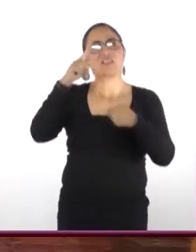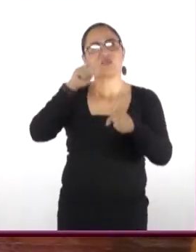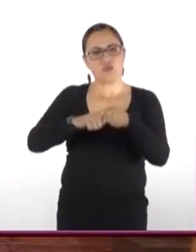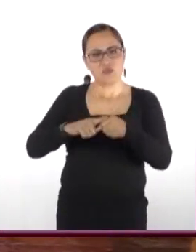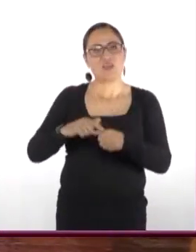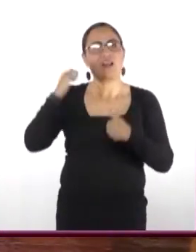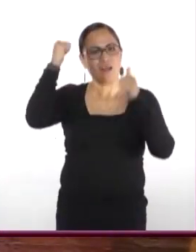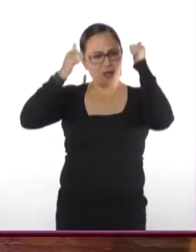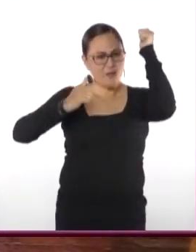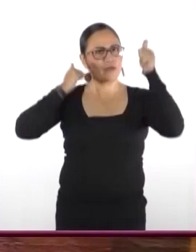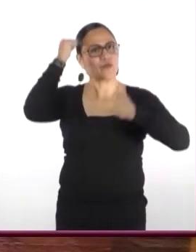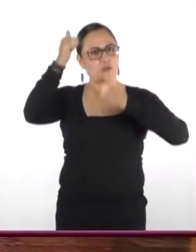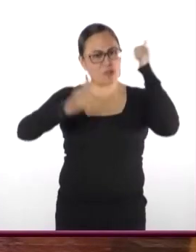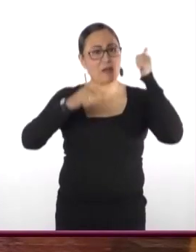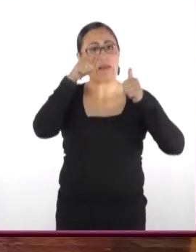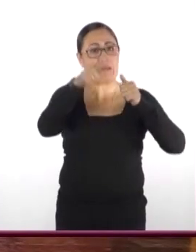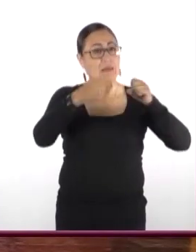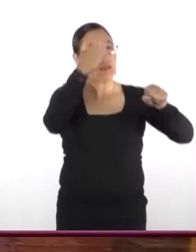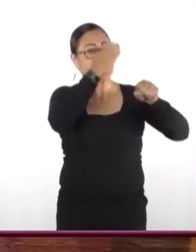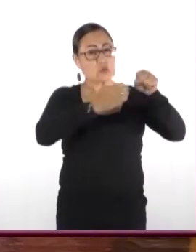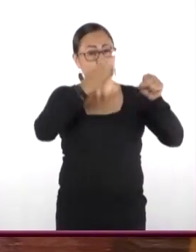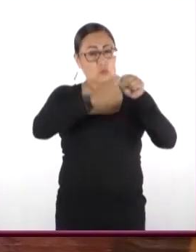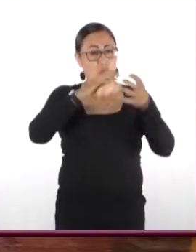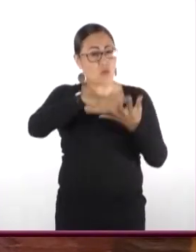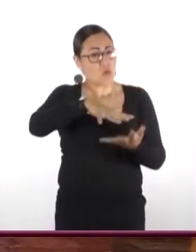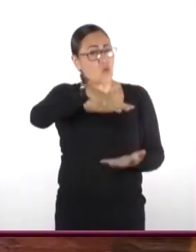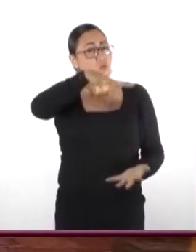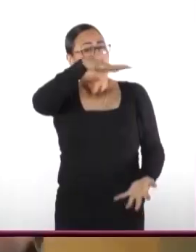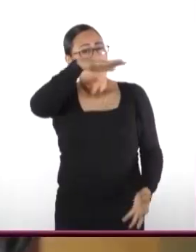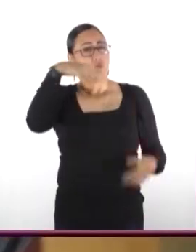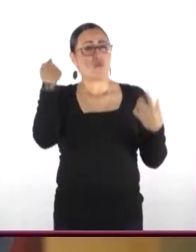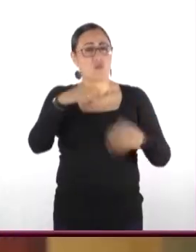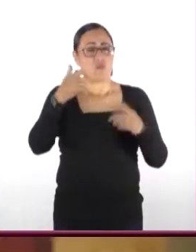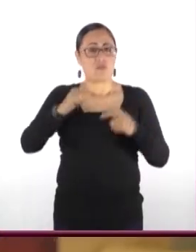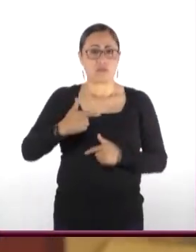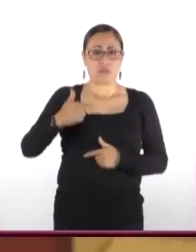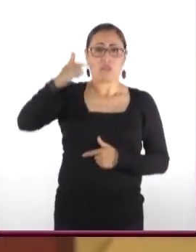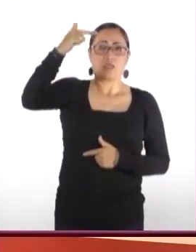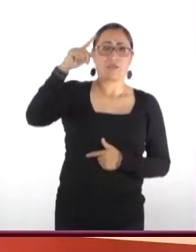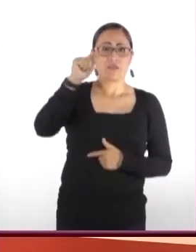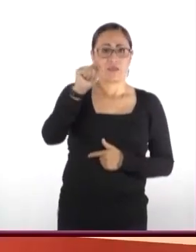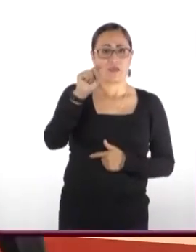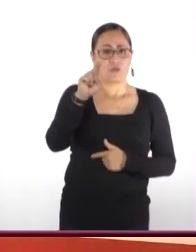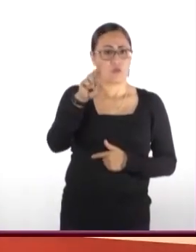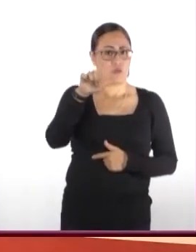de Antropología ante una pieza colosal y enigmática, el gigante de Tula.